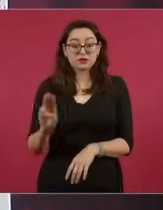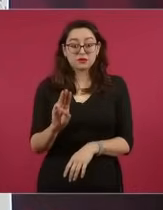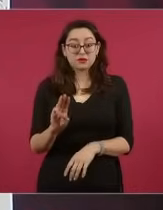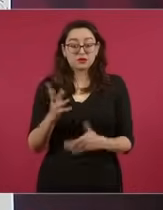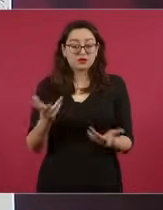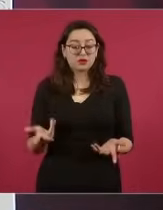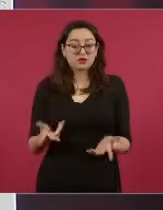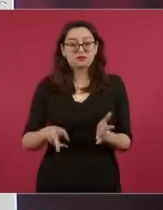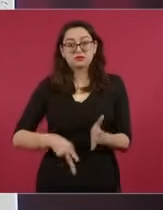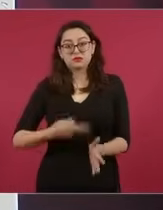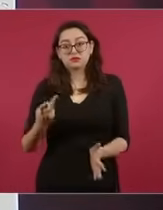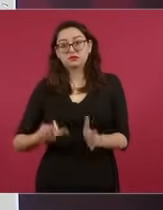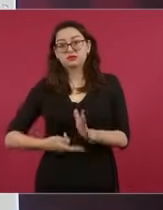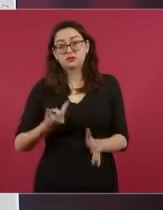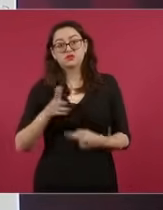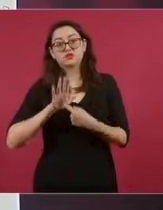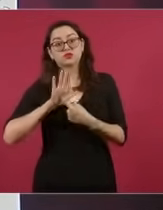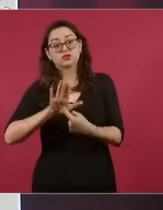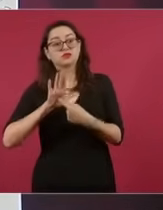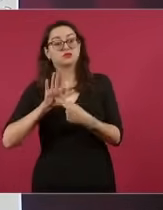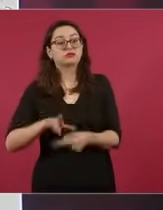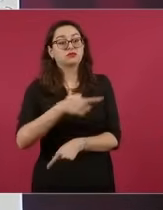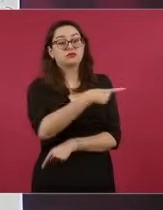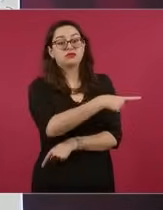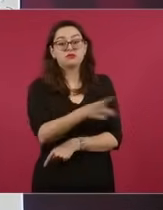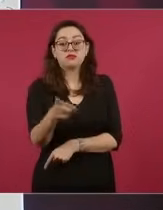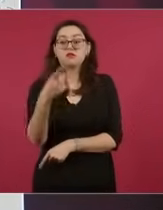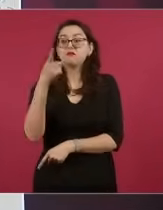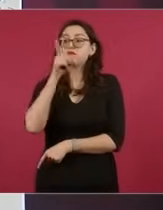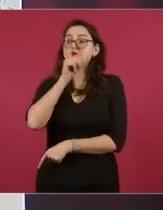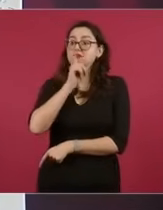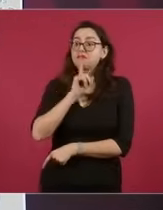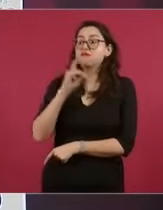quién es quién en las mentiras, y eso